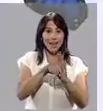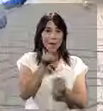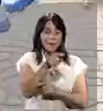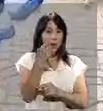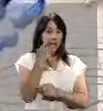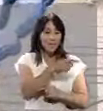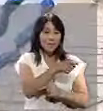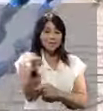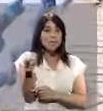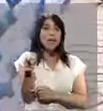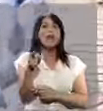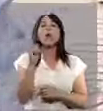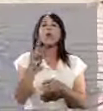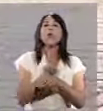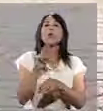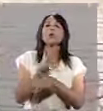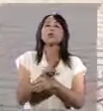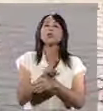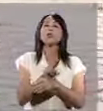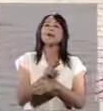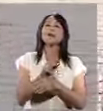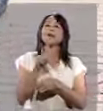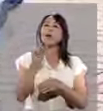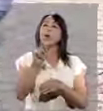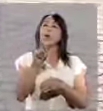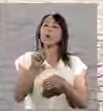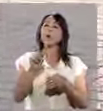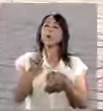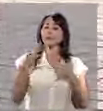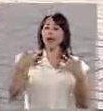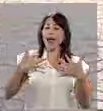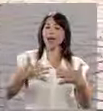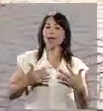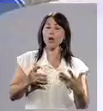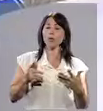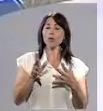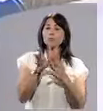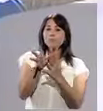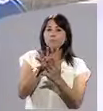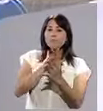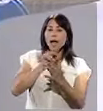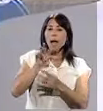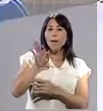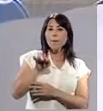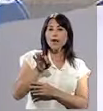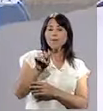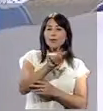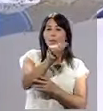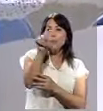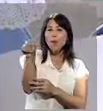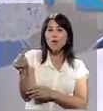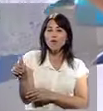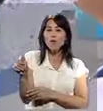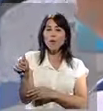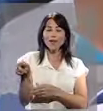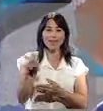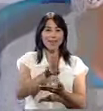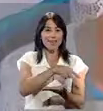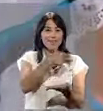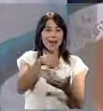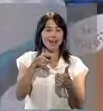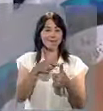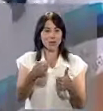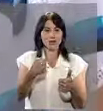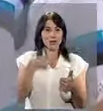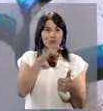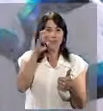ecológico, usan un traje inspirado en los colores de la mariposa morfa, mientras bailan temas relacionados con la naturaleza, como Soy